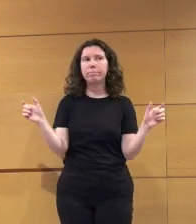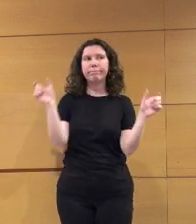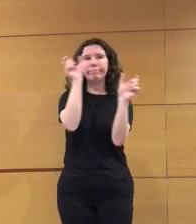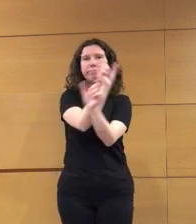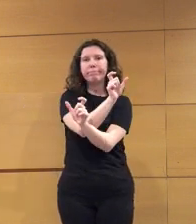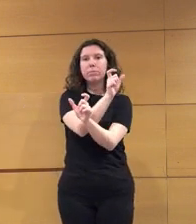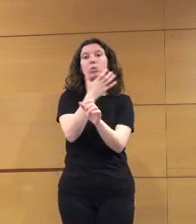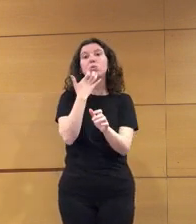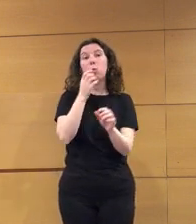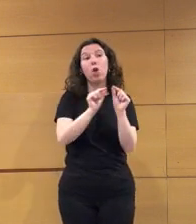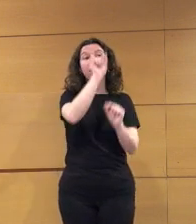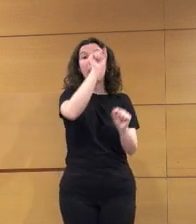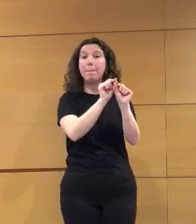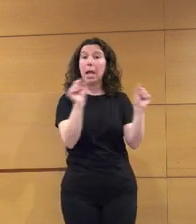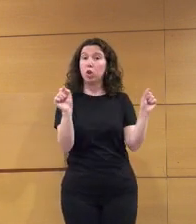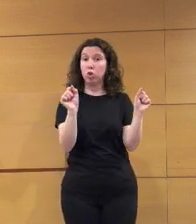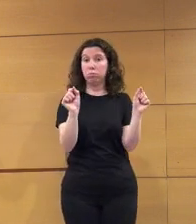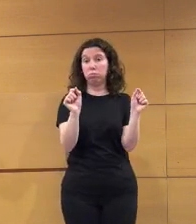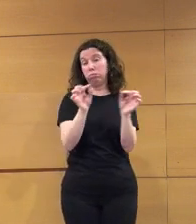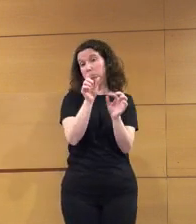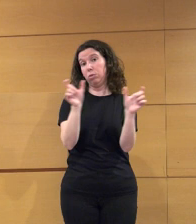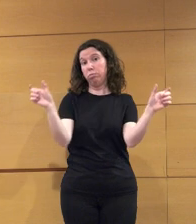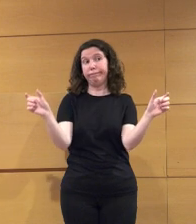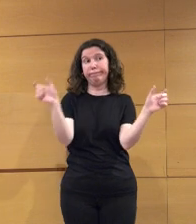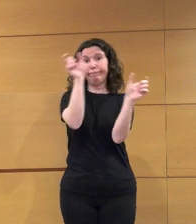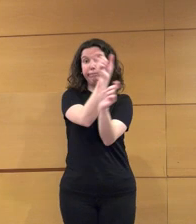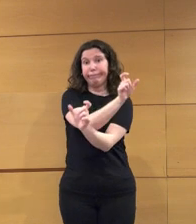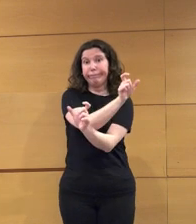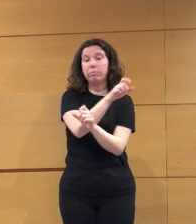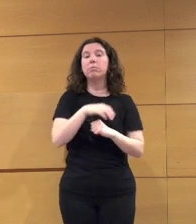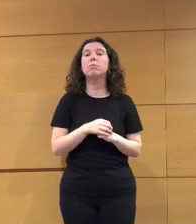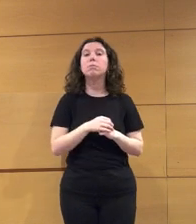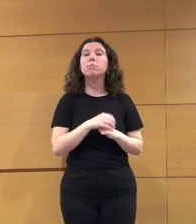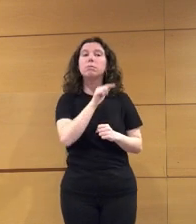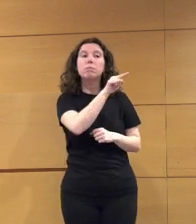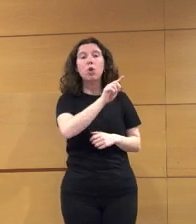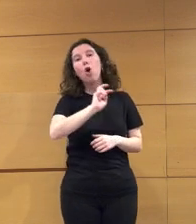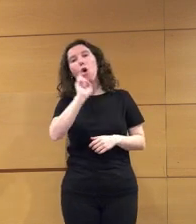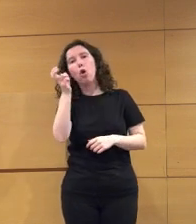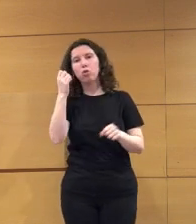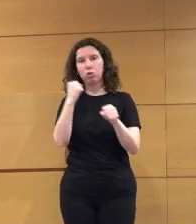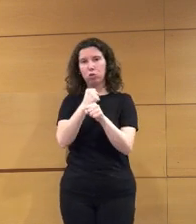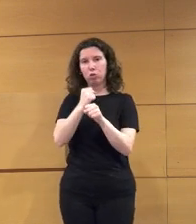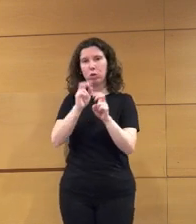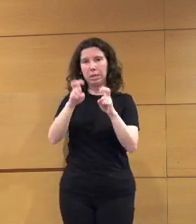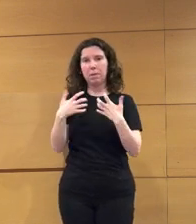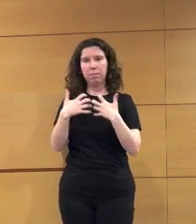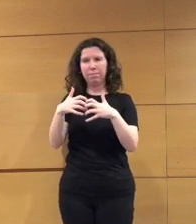tamaño. La otra tarea que es, en general se realiza en simplificación automática de texto se